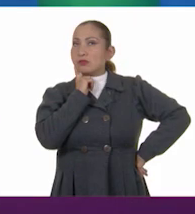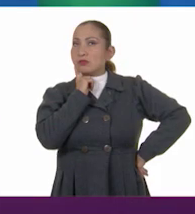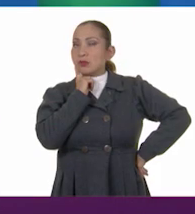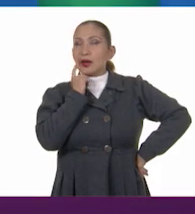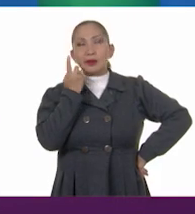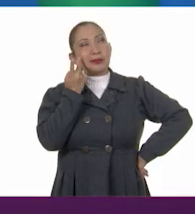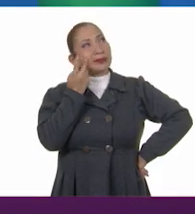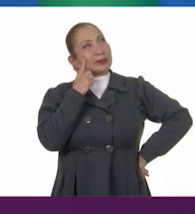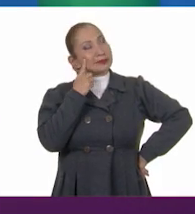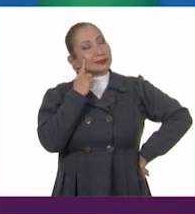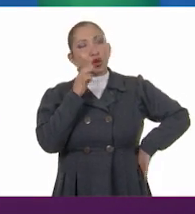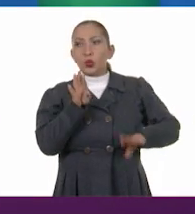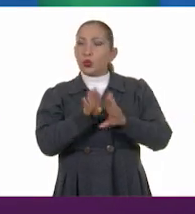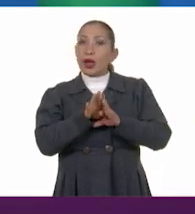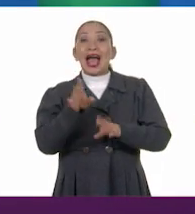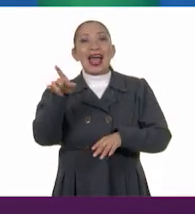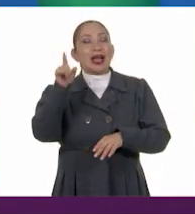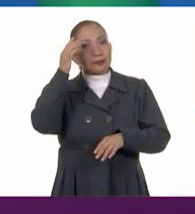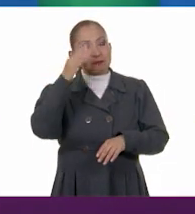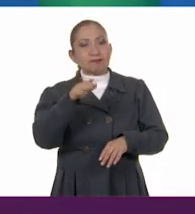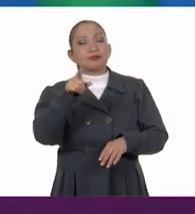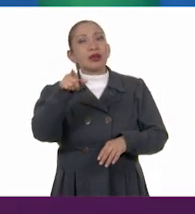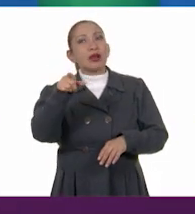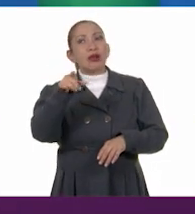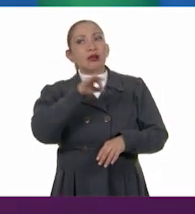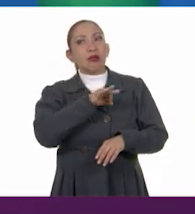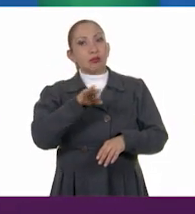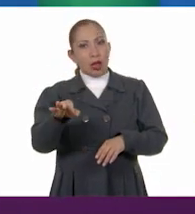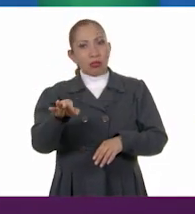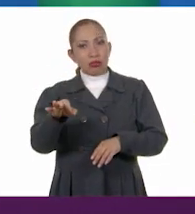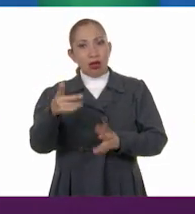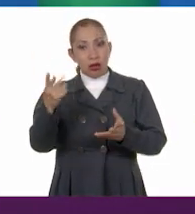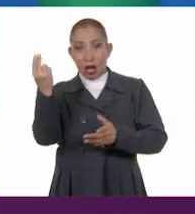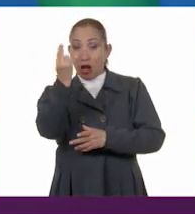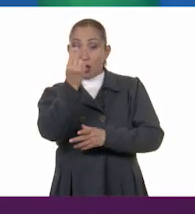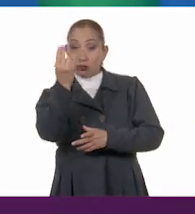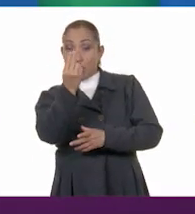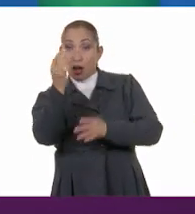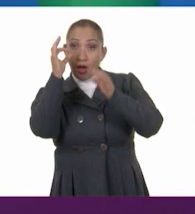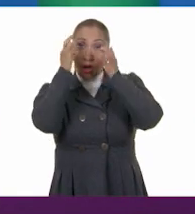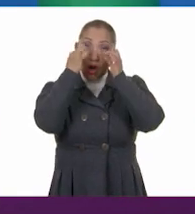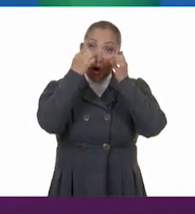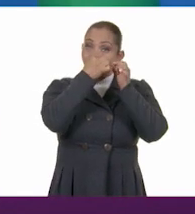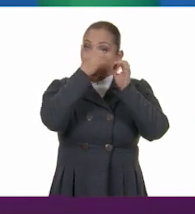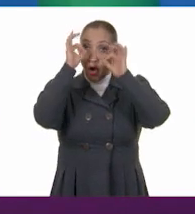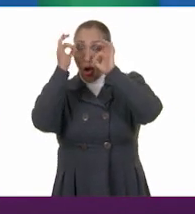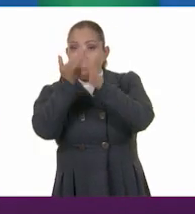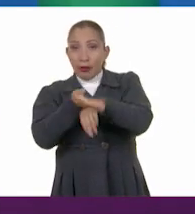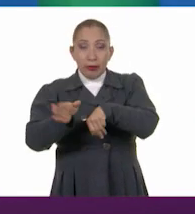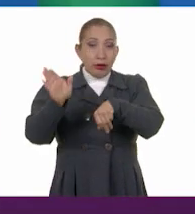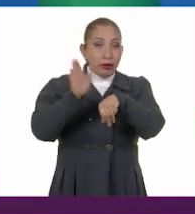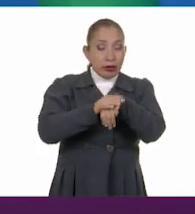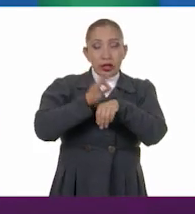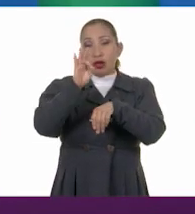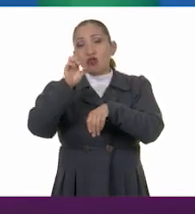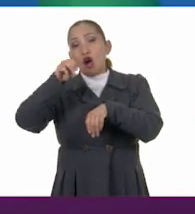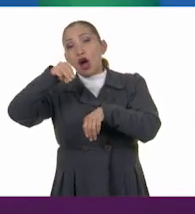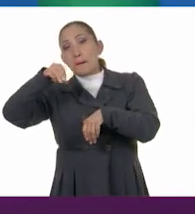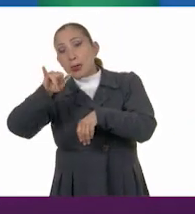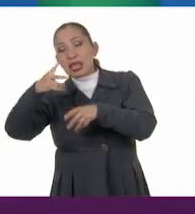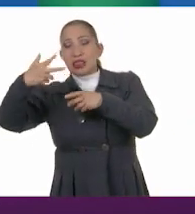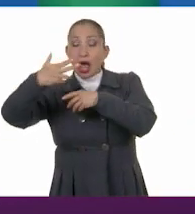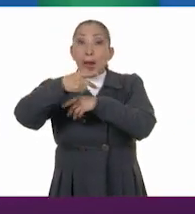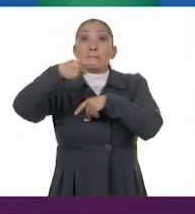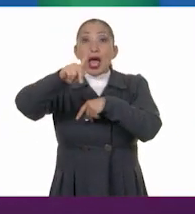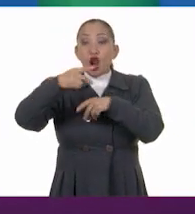A ver. Bueno, pondría. Vas a necesitar unos ojos y también un calcetín y foamy y unas tijeras.